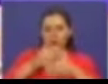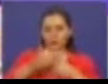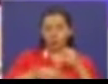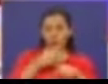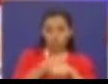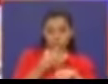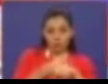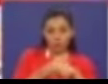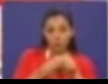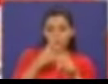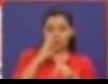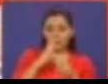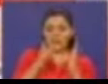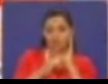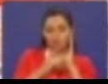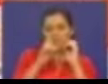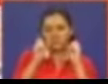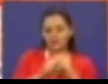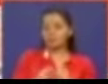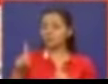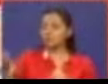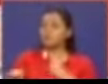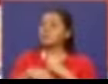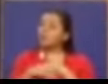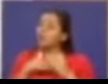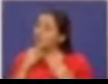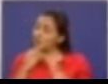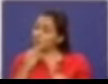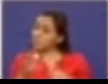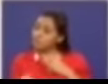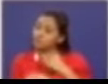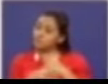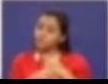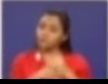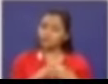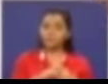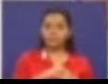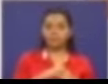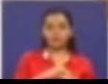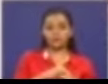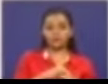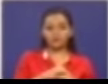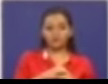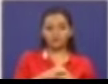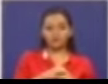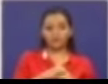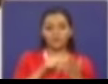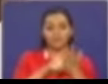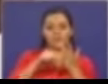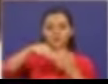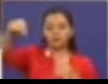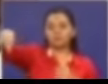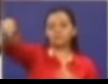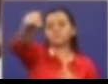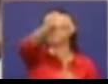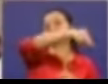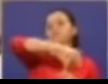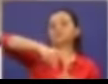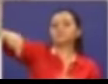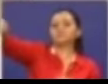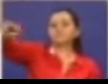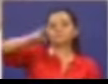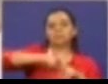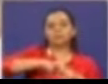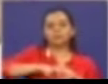duros de tecnología. Augusto Espín, no sé si tengas algo más. Están los ministros entre el público, bienvenidos,